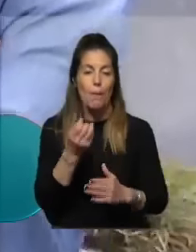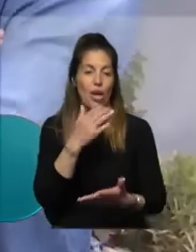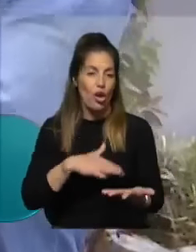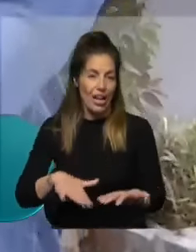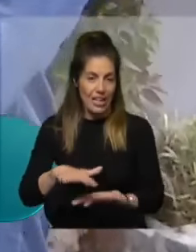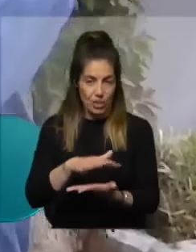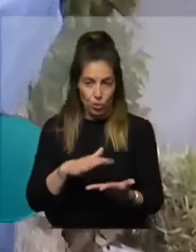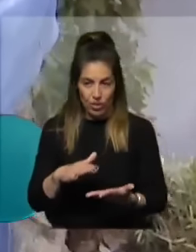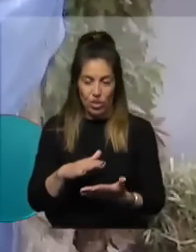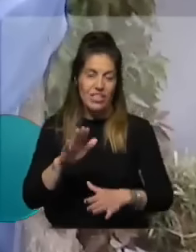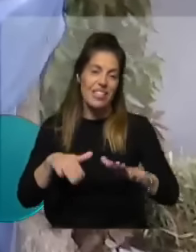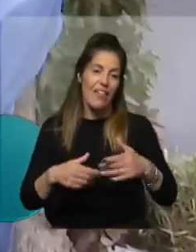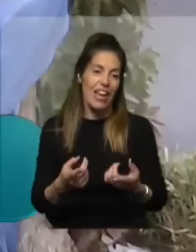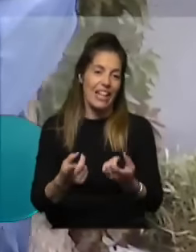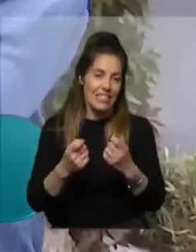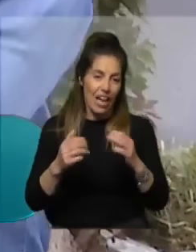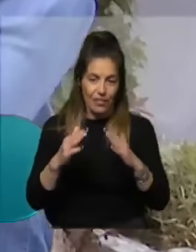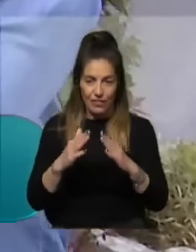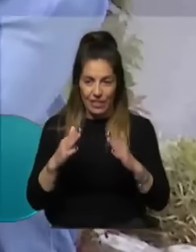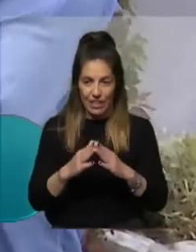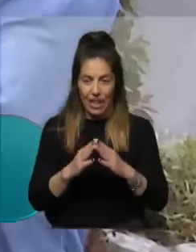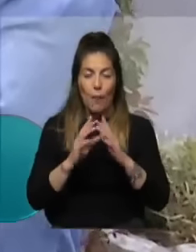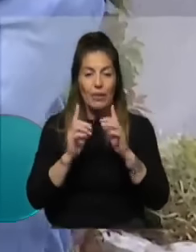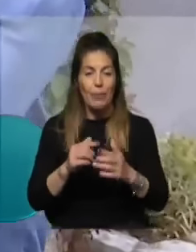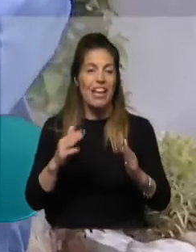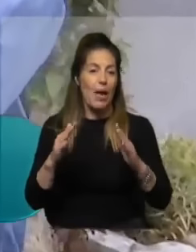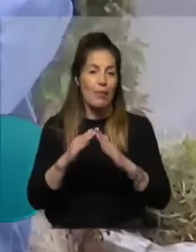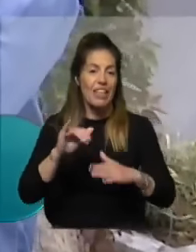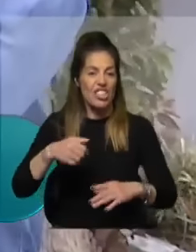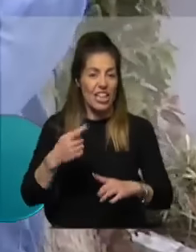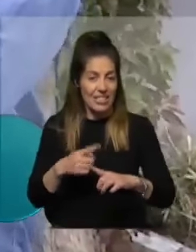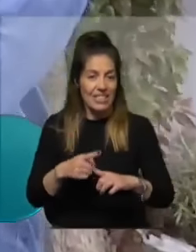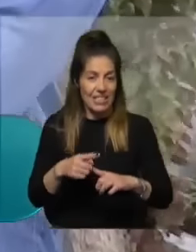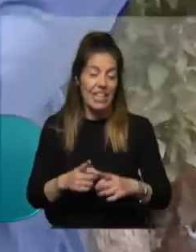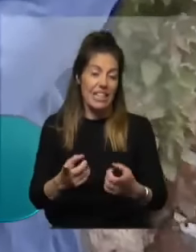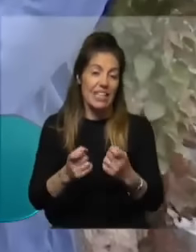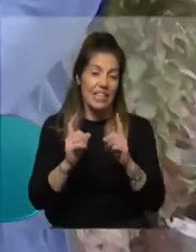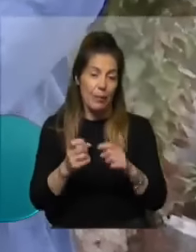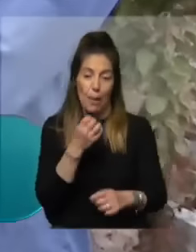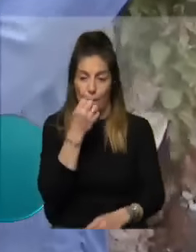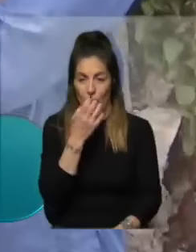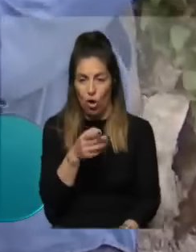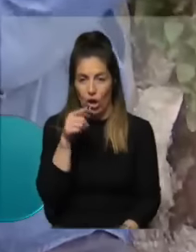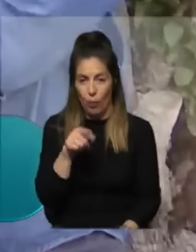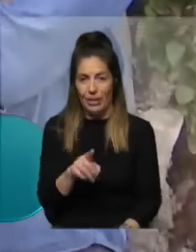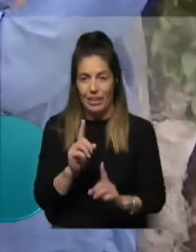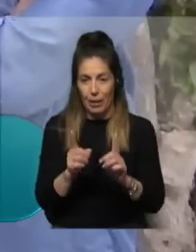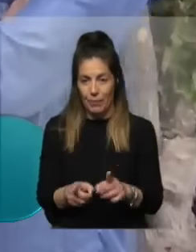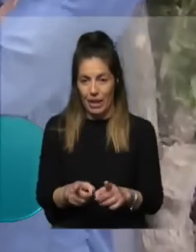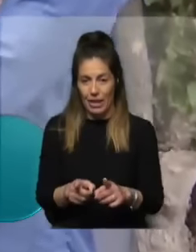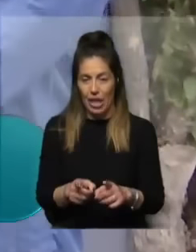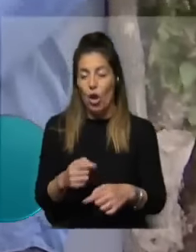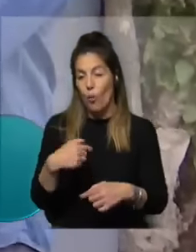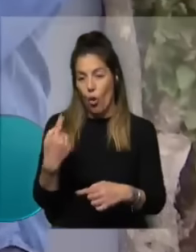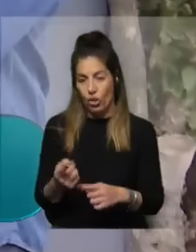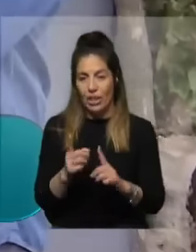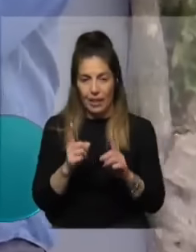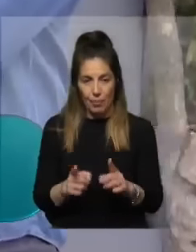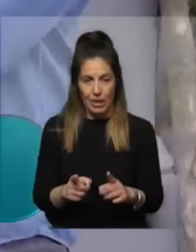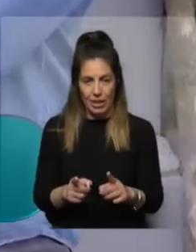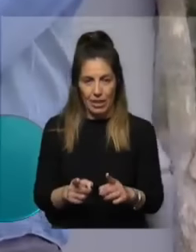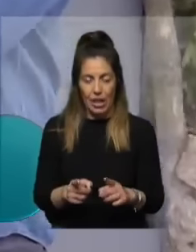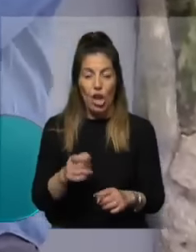veces se habla de la necesidad de vivienda, pero las viviendas que ya existen tienen mucha necesidad también de mejora, como acá el caso, y como muchas otras. Y